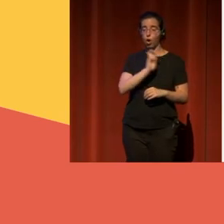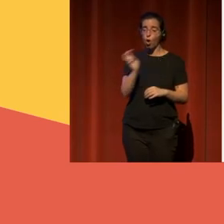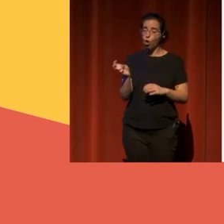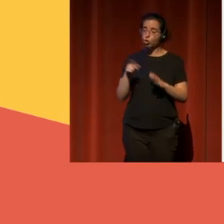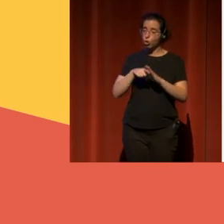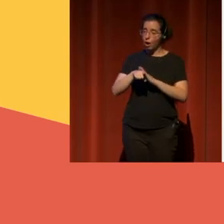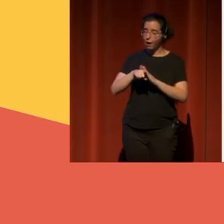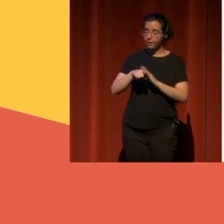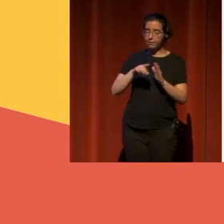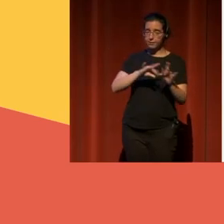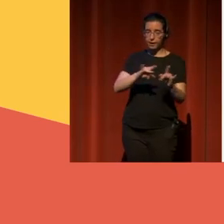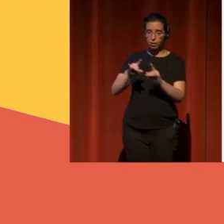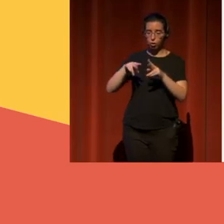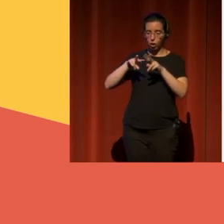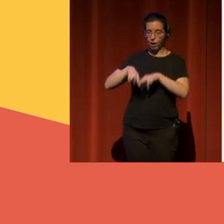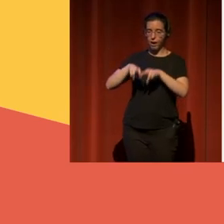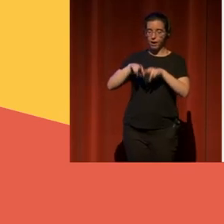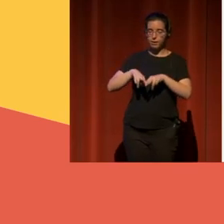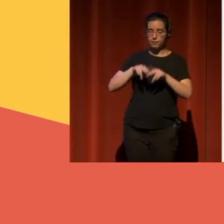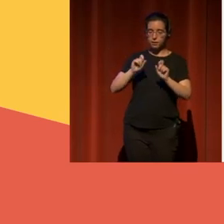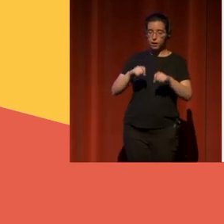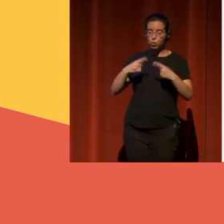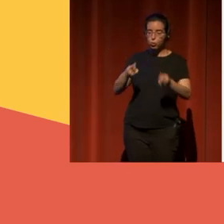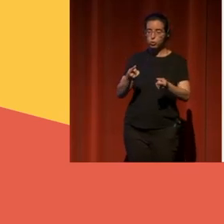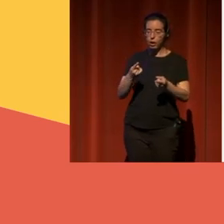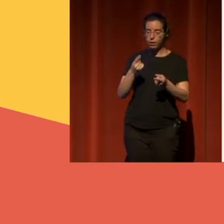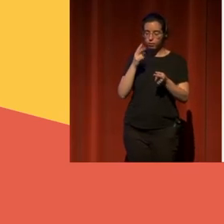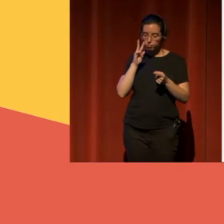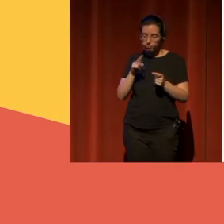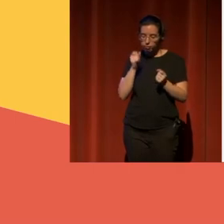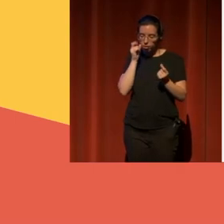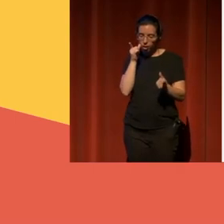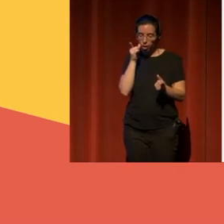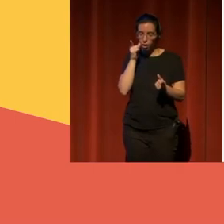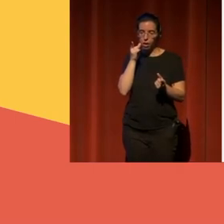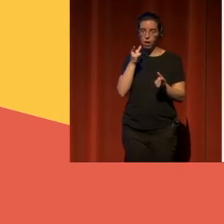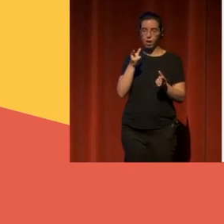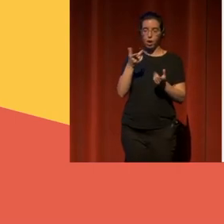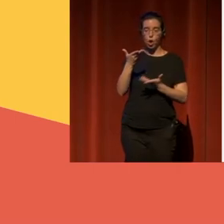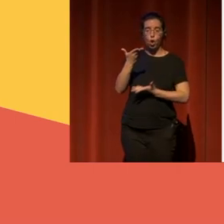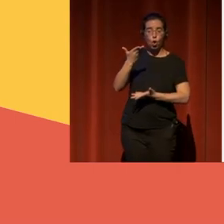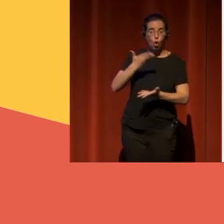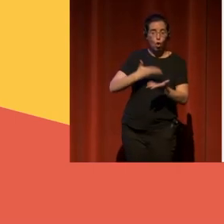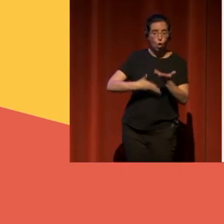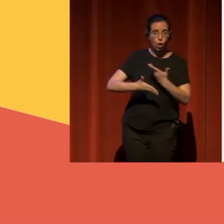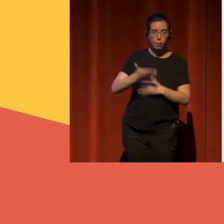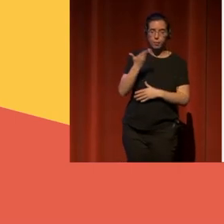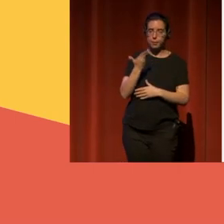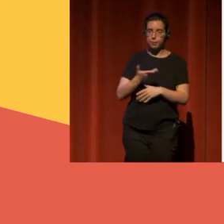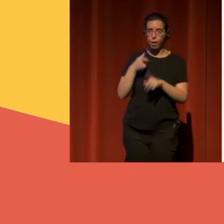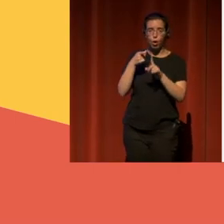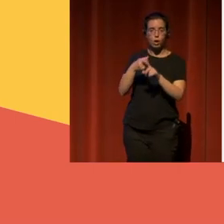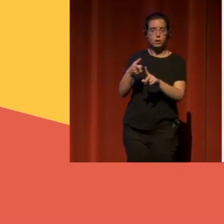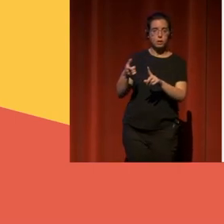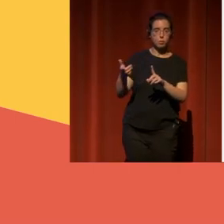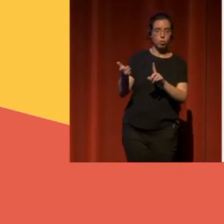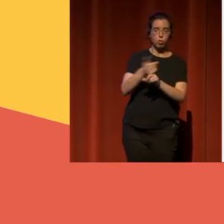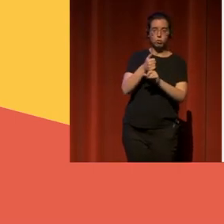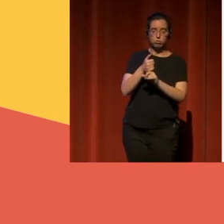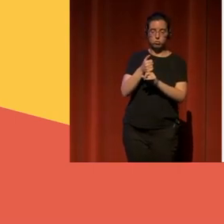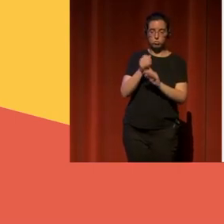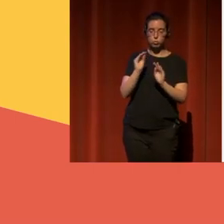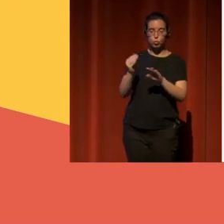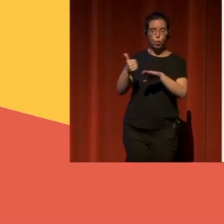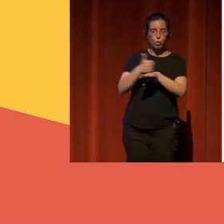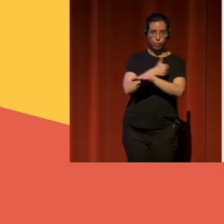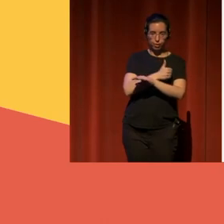del territorio, se ha encontrado, entre otros resultados, que su colaboración es imprescindible para alcanzar los objetivos del laboratorio ciudadano y